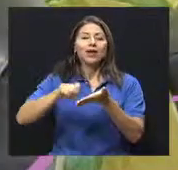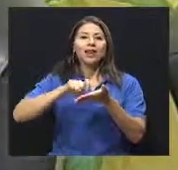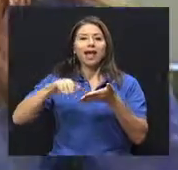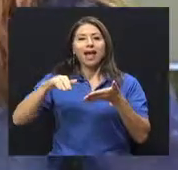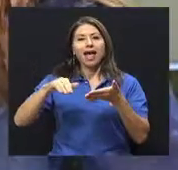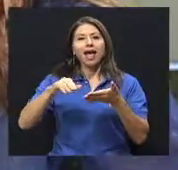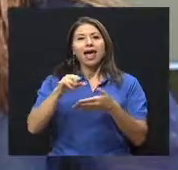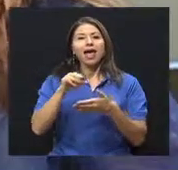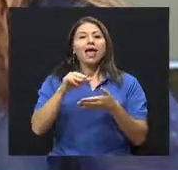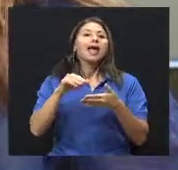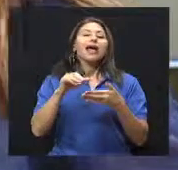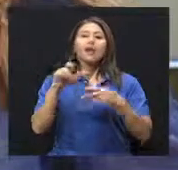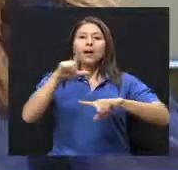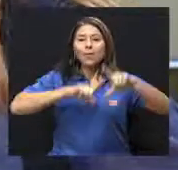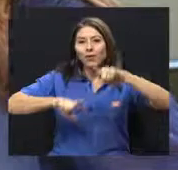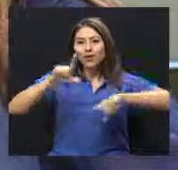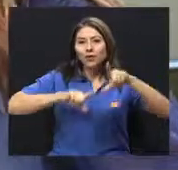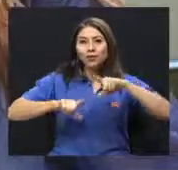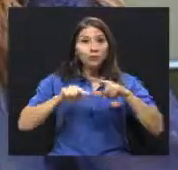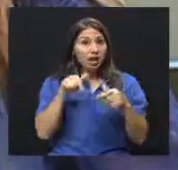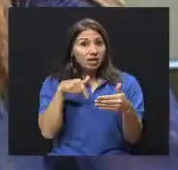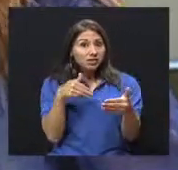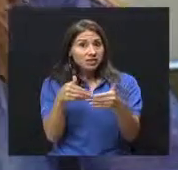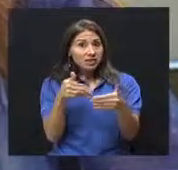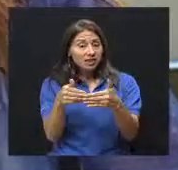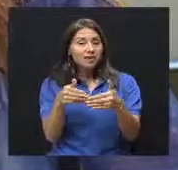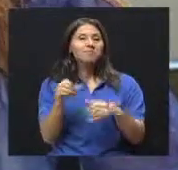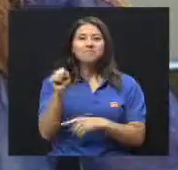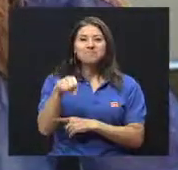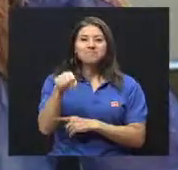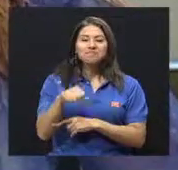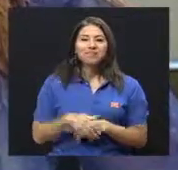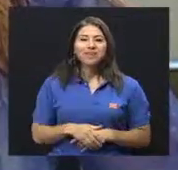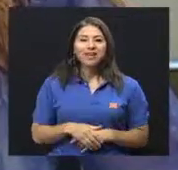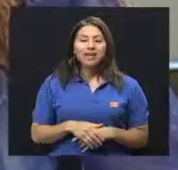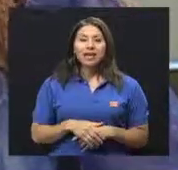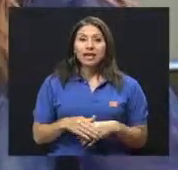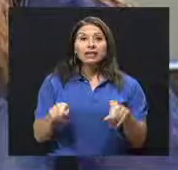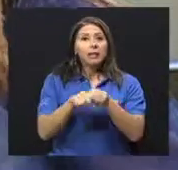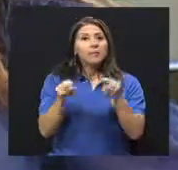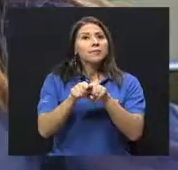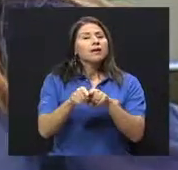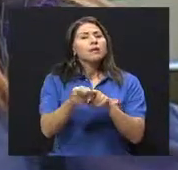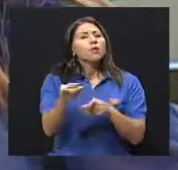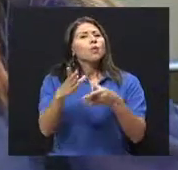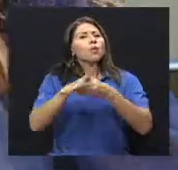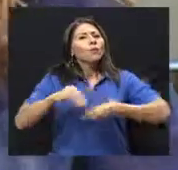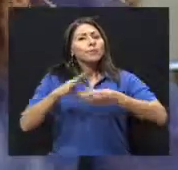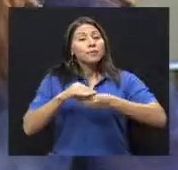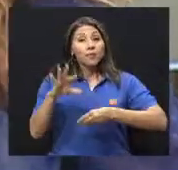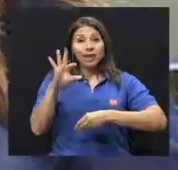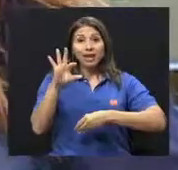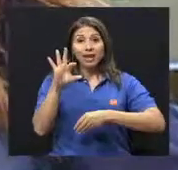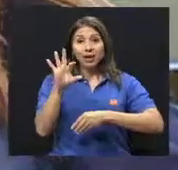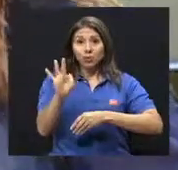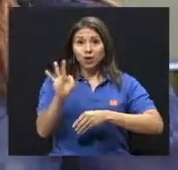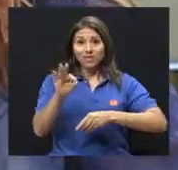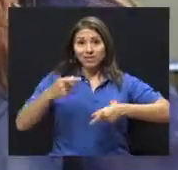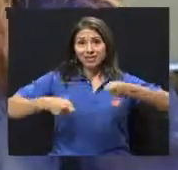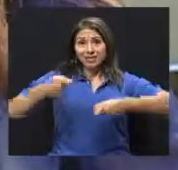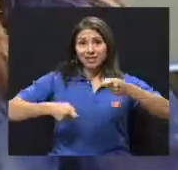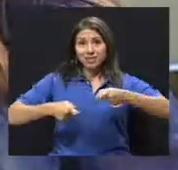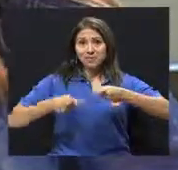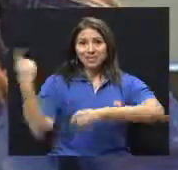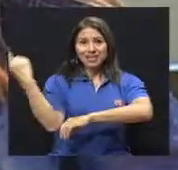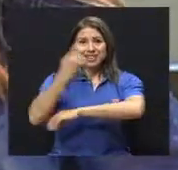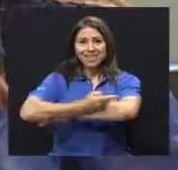oratorio. Ah, muy bien, casi aquí cerquita, ¿verdad? Uh-huh. Y me gustaría también que me cuenten, porque el 9 de septiembre es el día de ustedes, el día